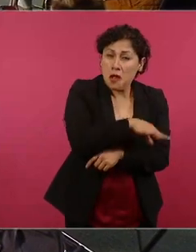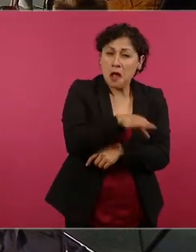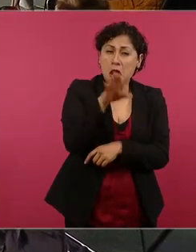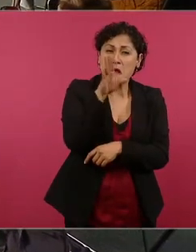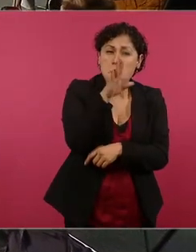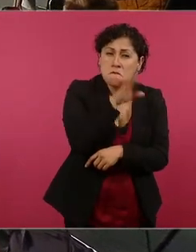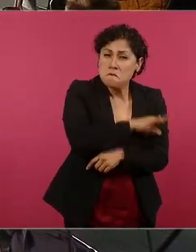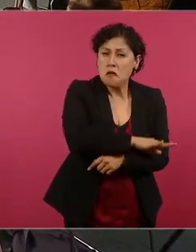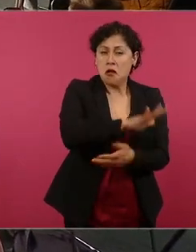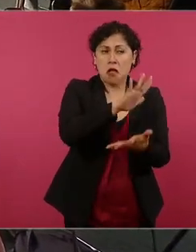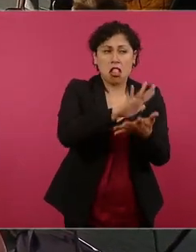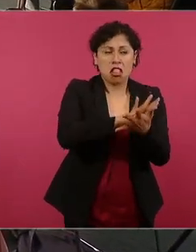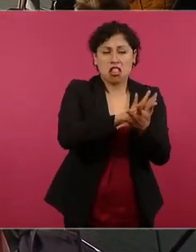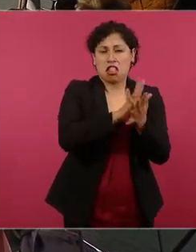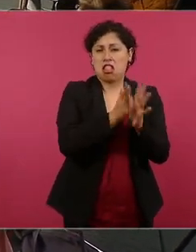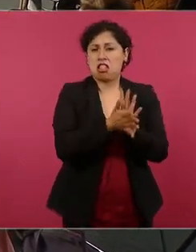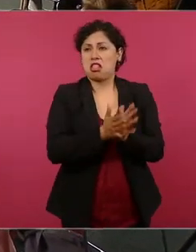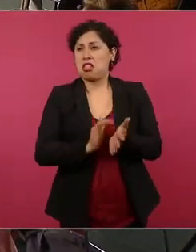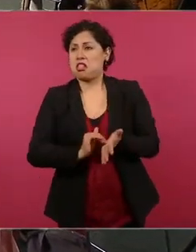Siempre.